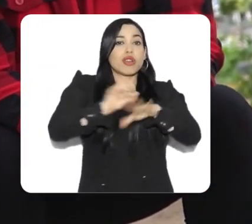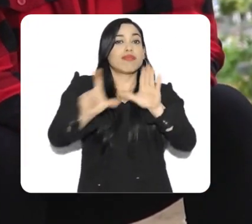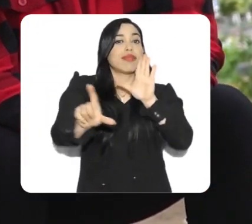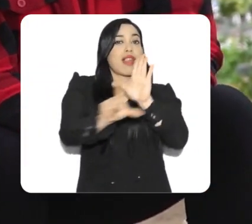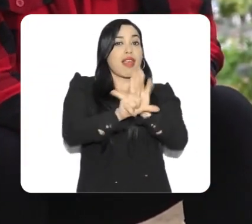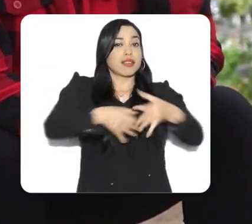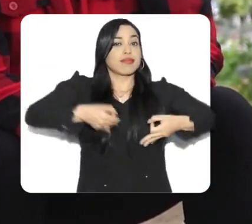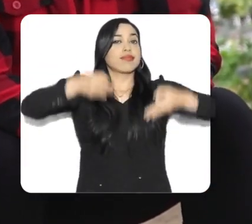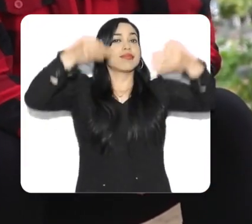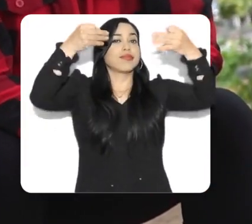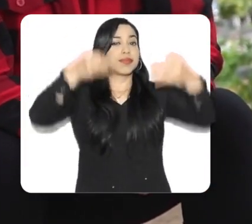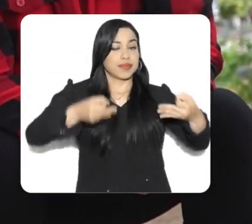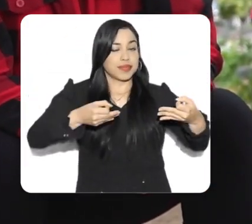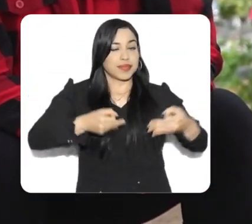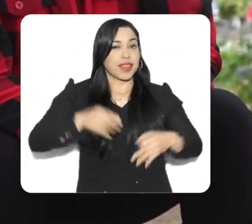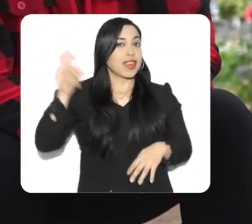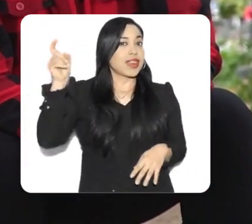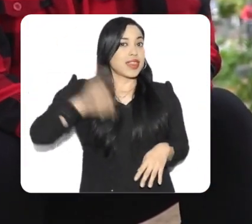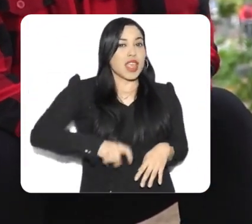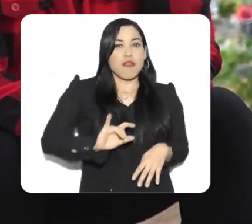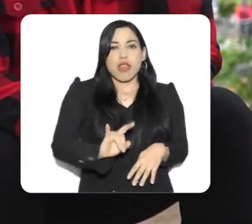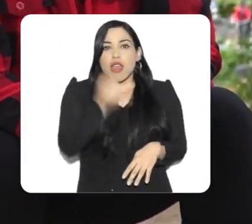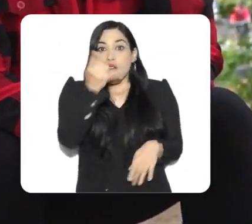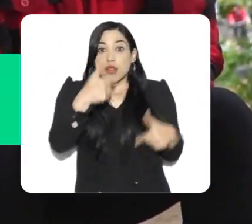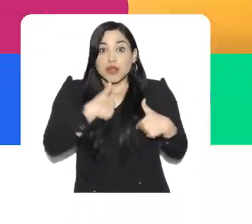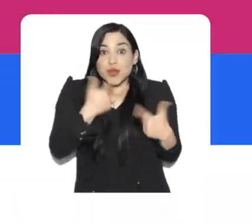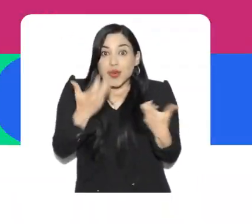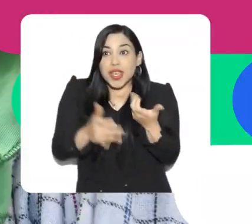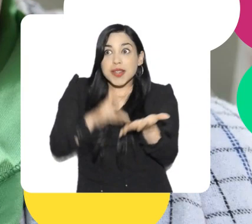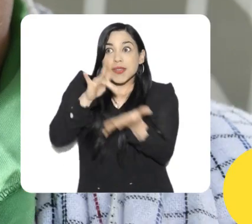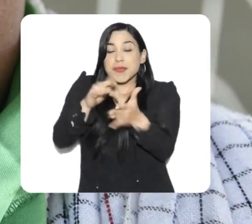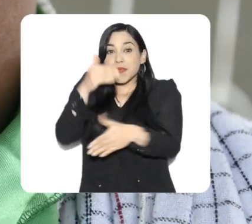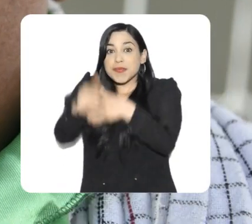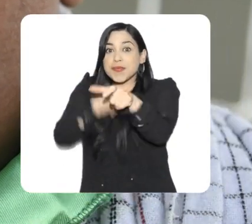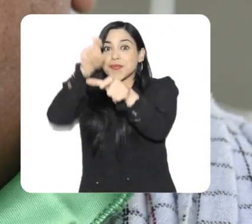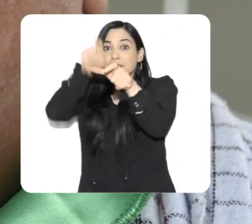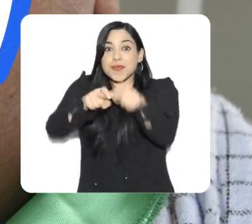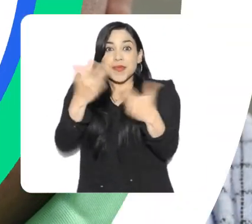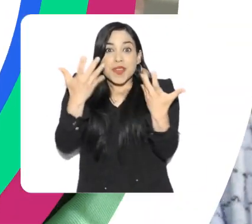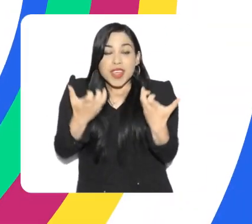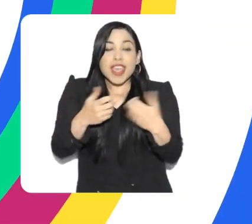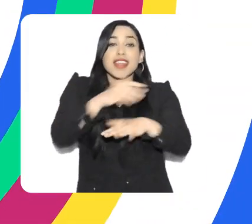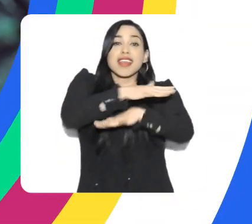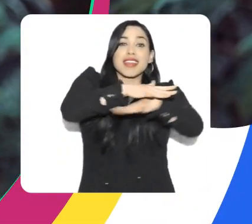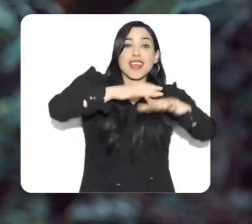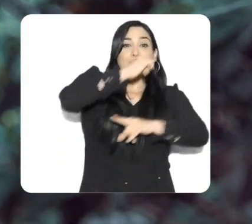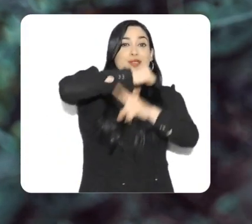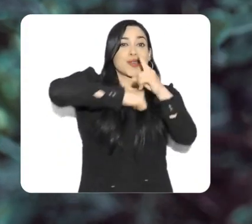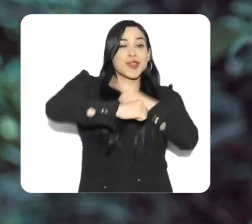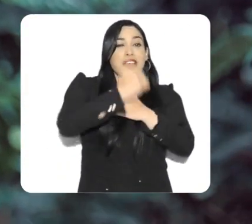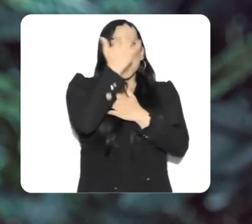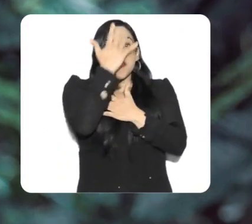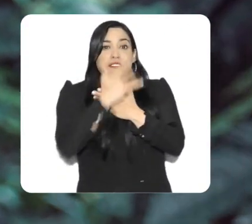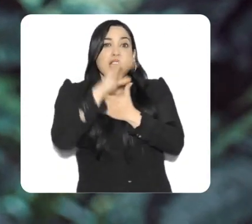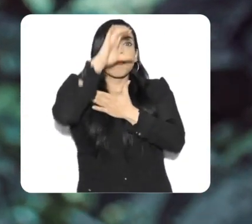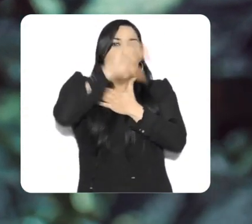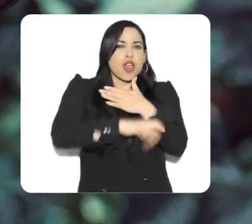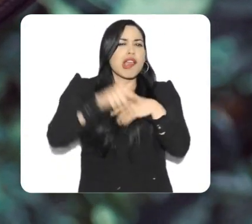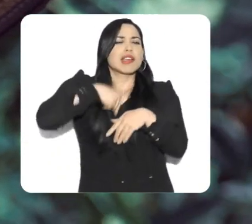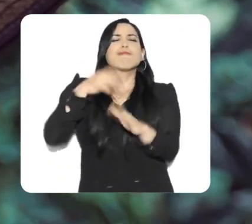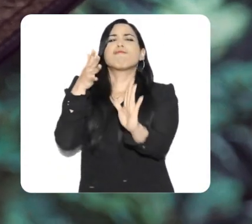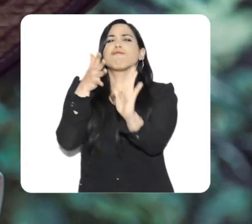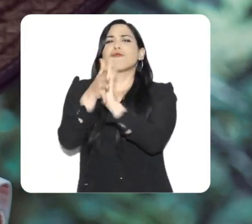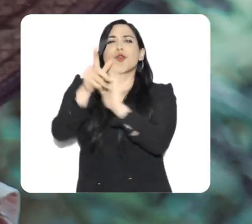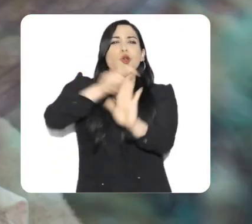una asociación u organización legalmente constituida. Si deseas participar en estas convocatorias, síguenos en nuestras